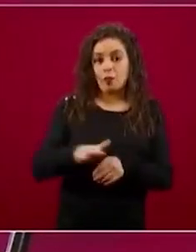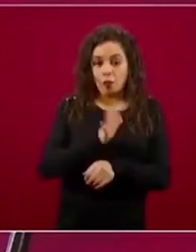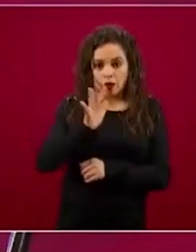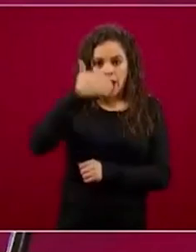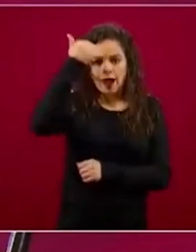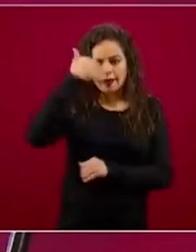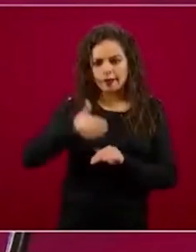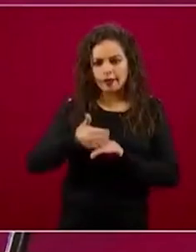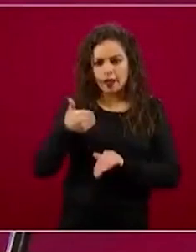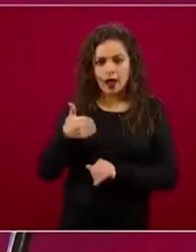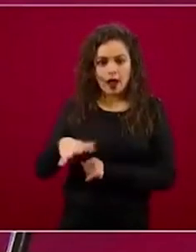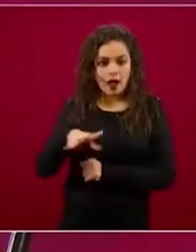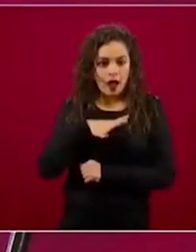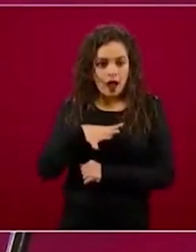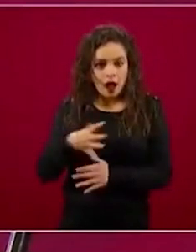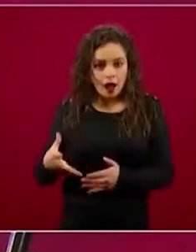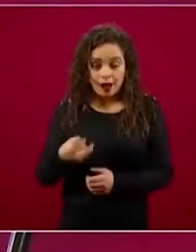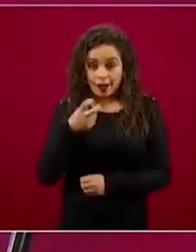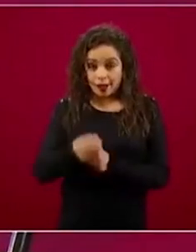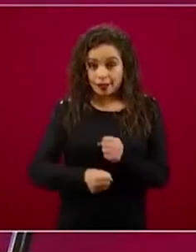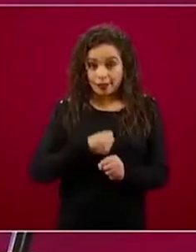repartir